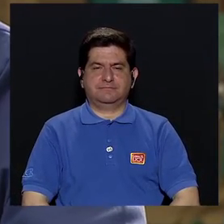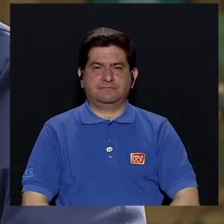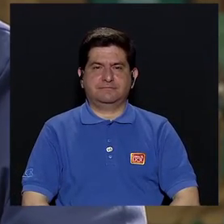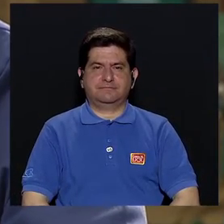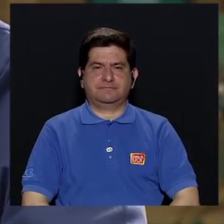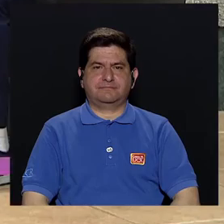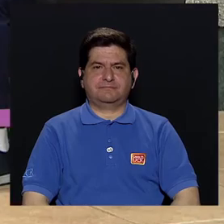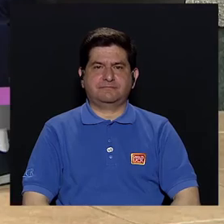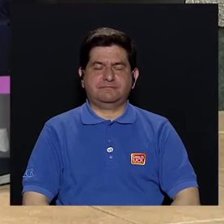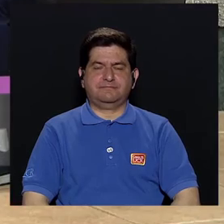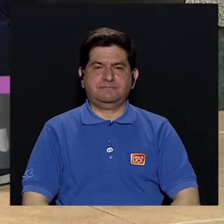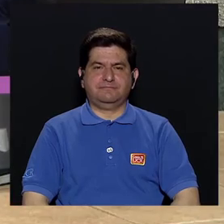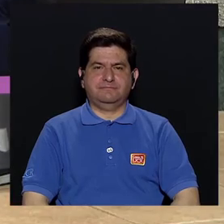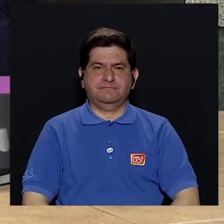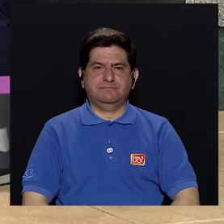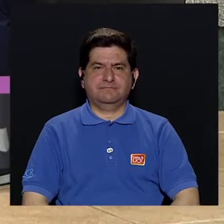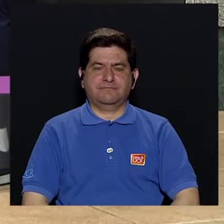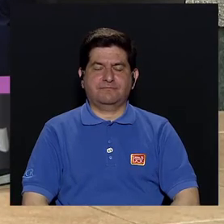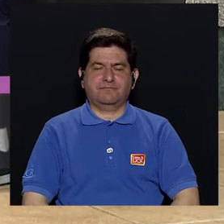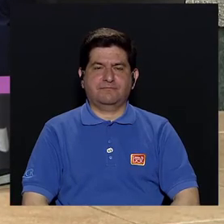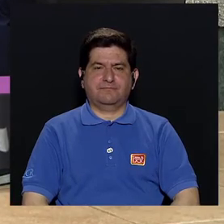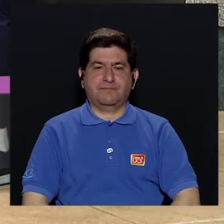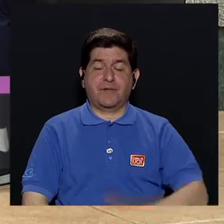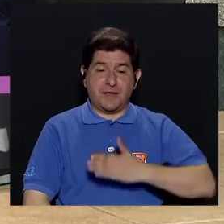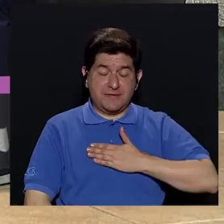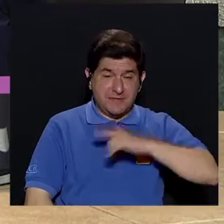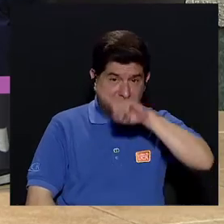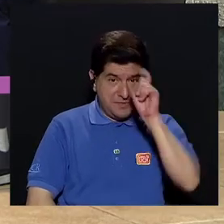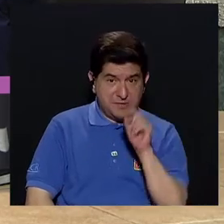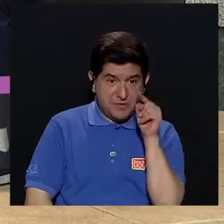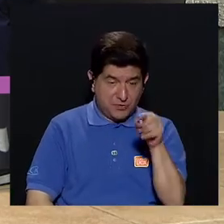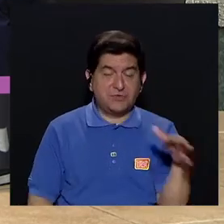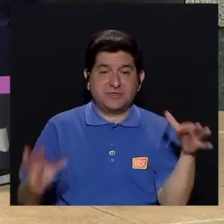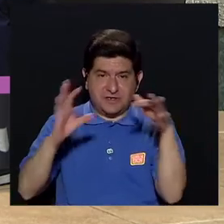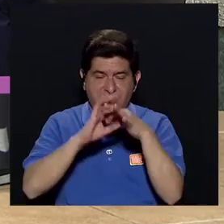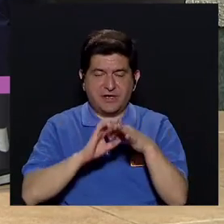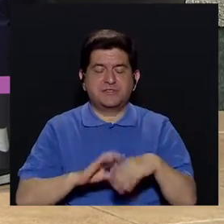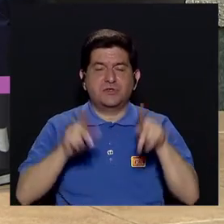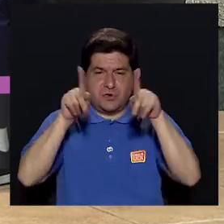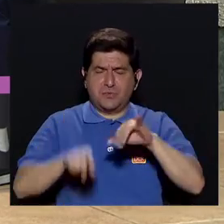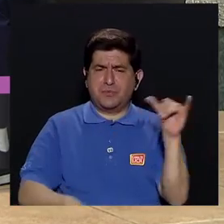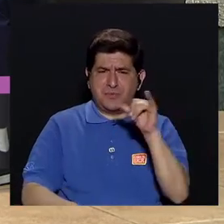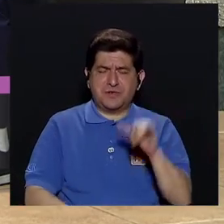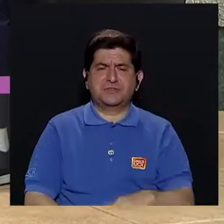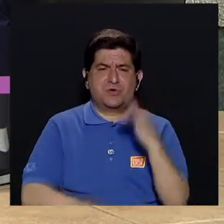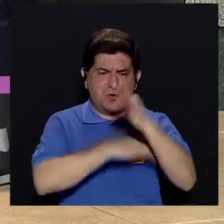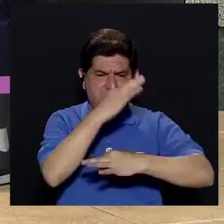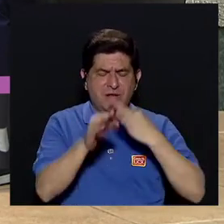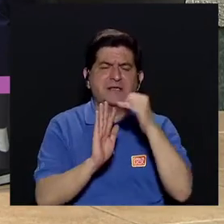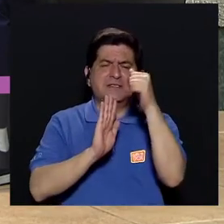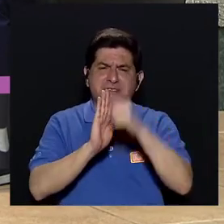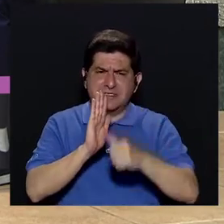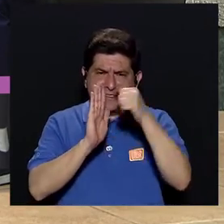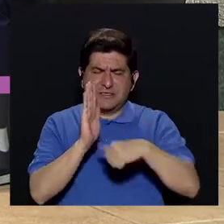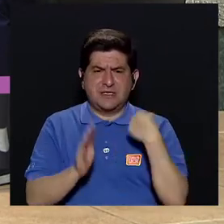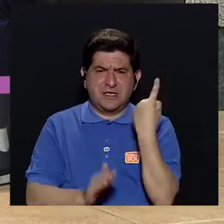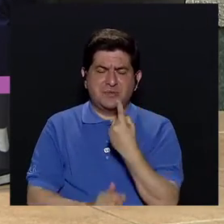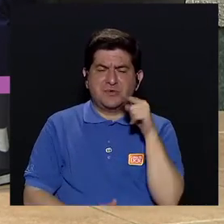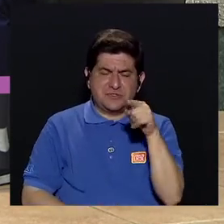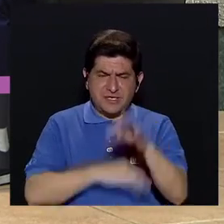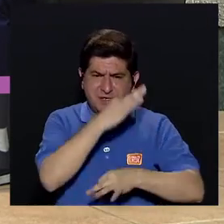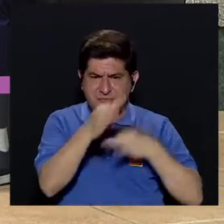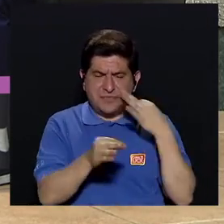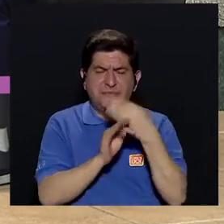podamos trabajar. Sí, esa era una de mis preguntas y creo que los televidentes se lo hacen. ¿El tipo de cirugía siempre es